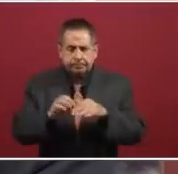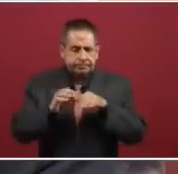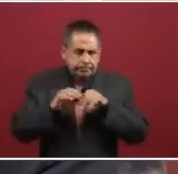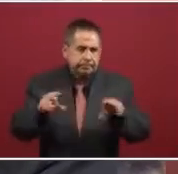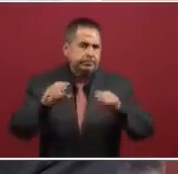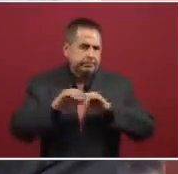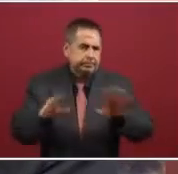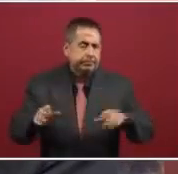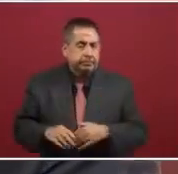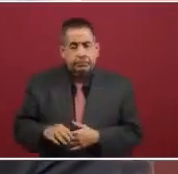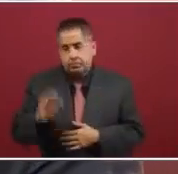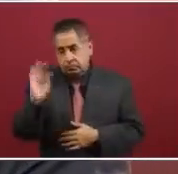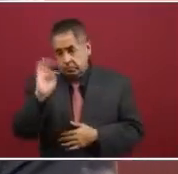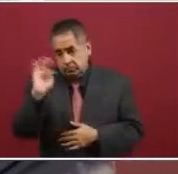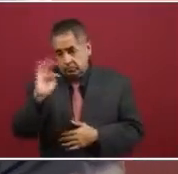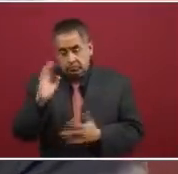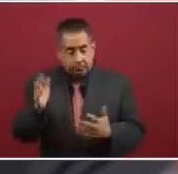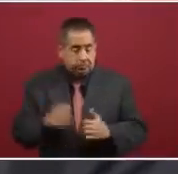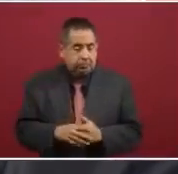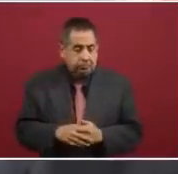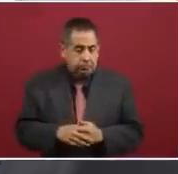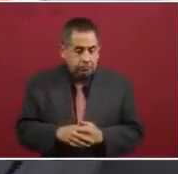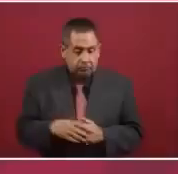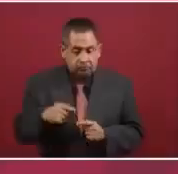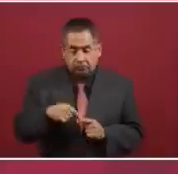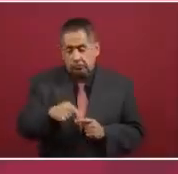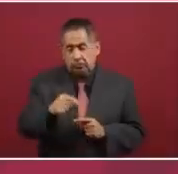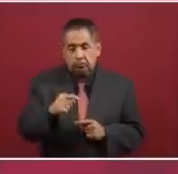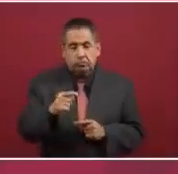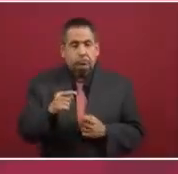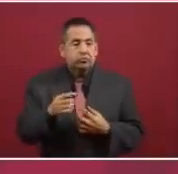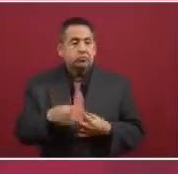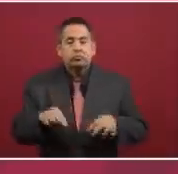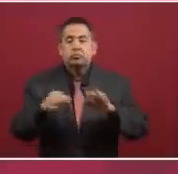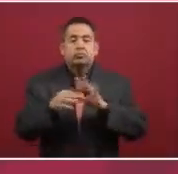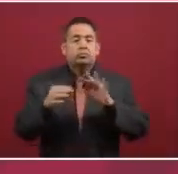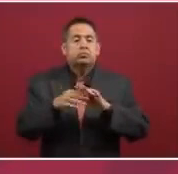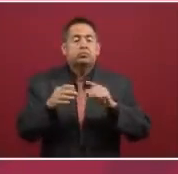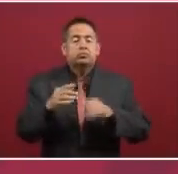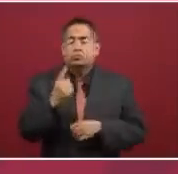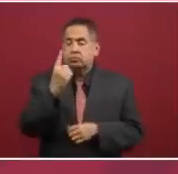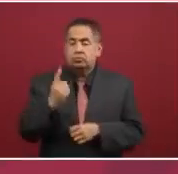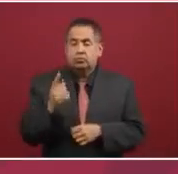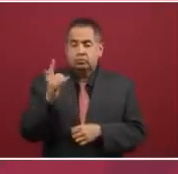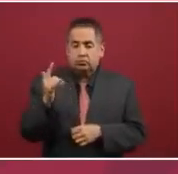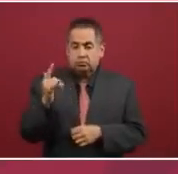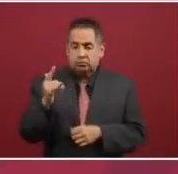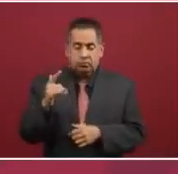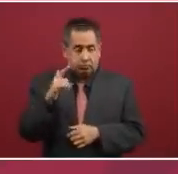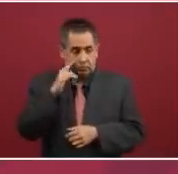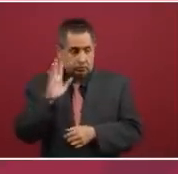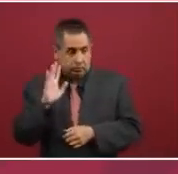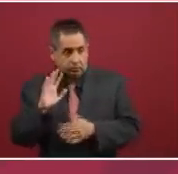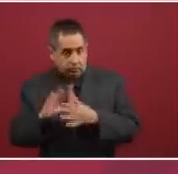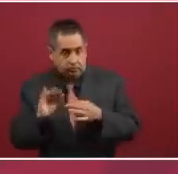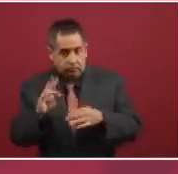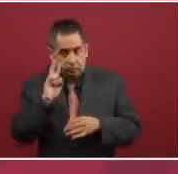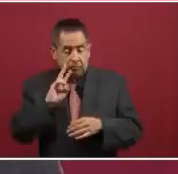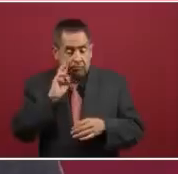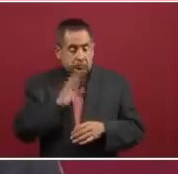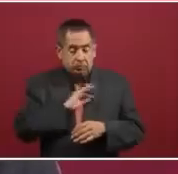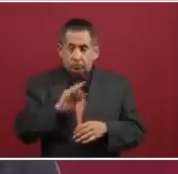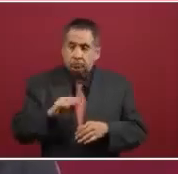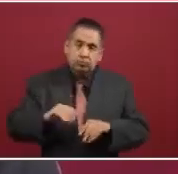Es probable que en el informe del día 1 de julio ya demos